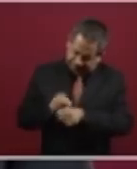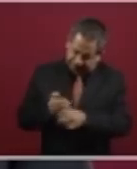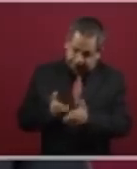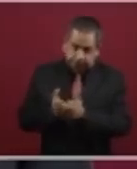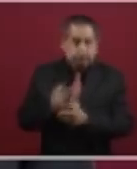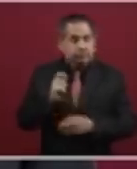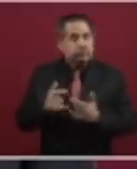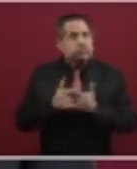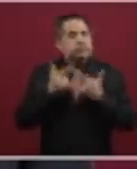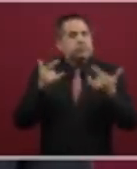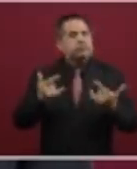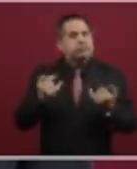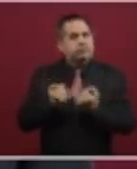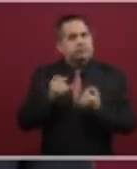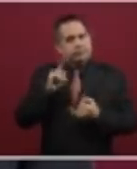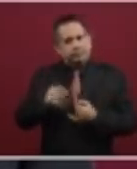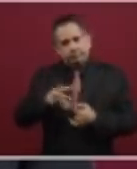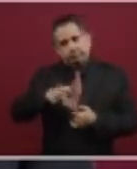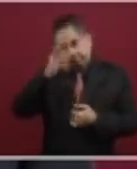historia.